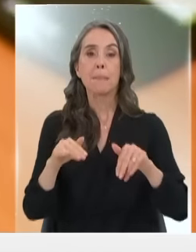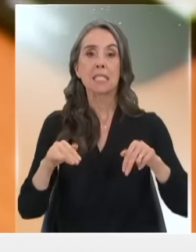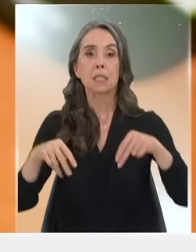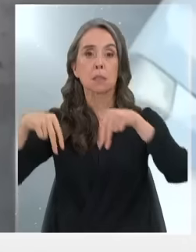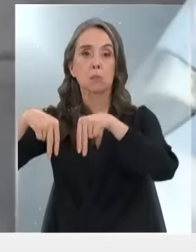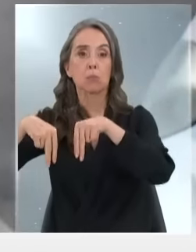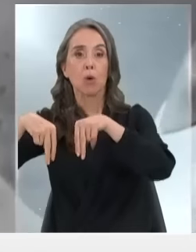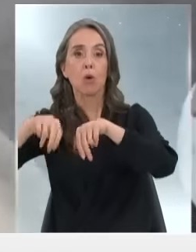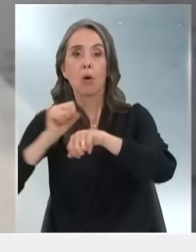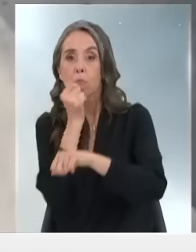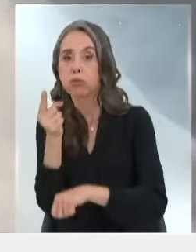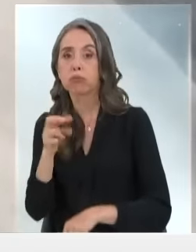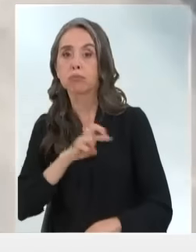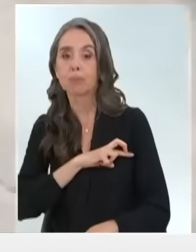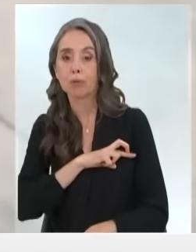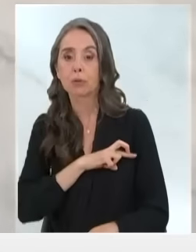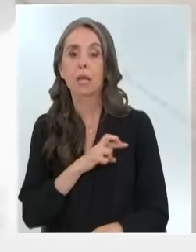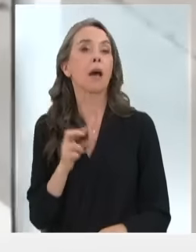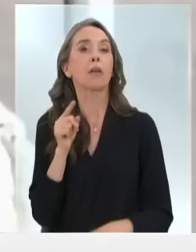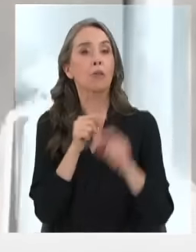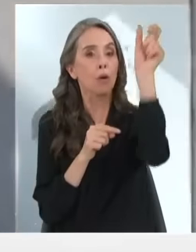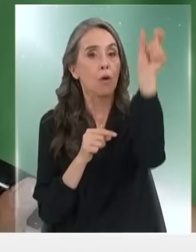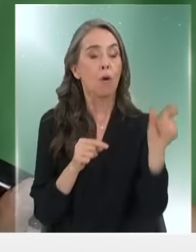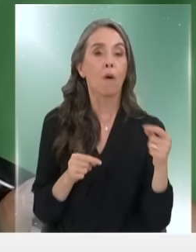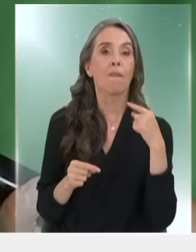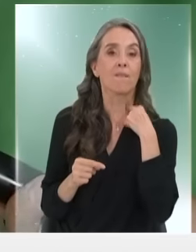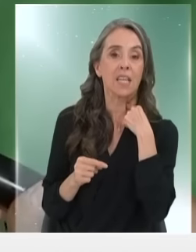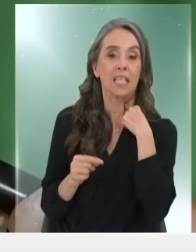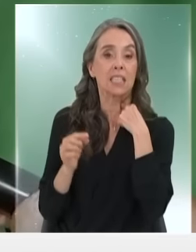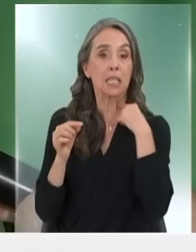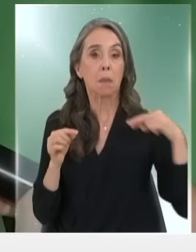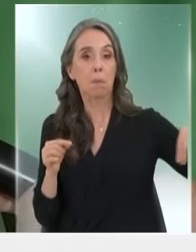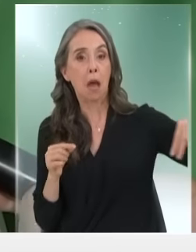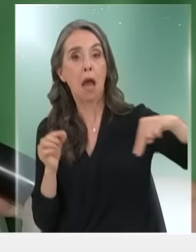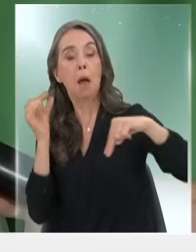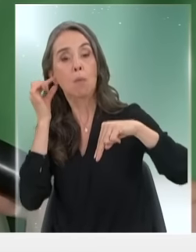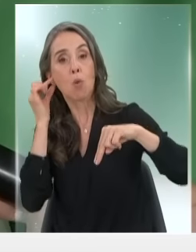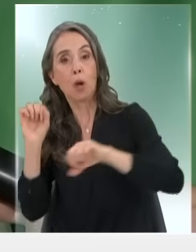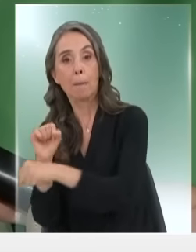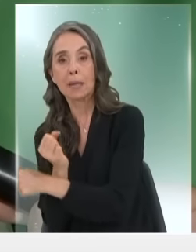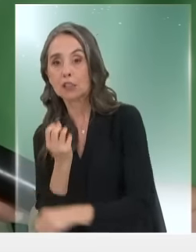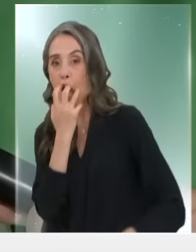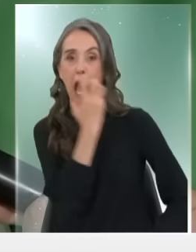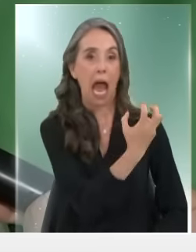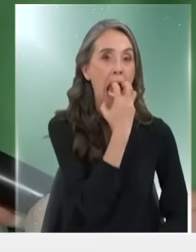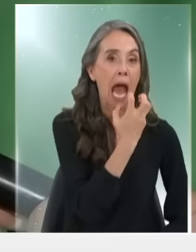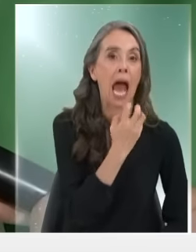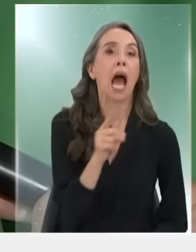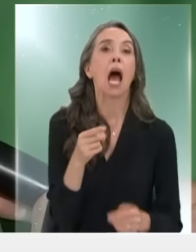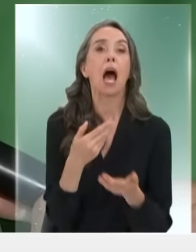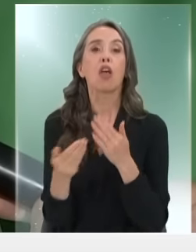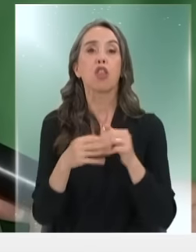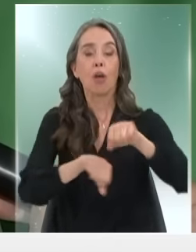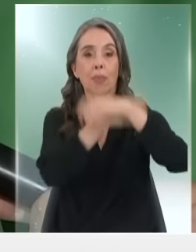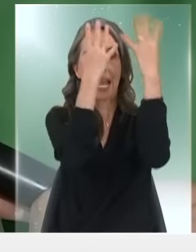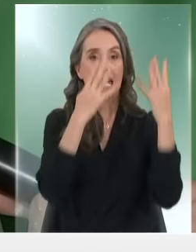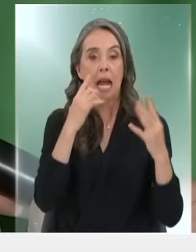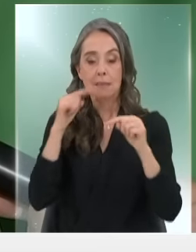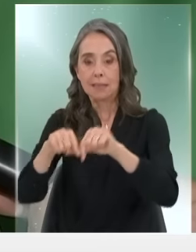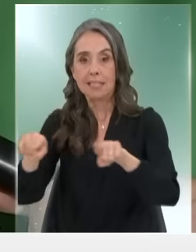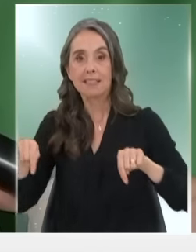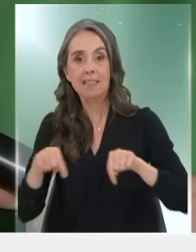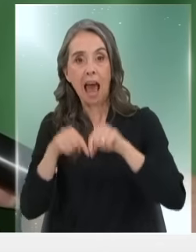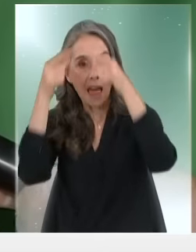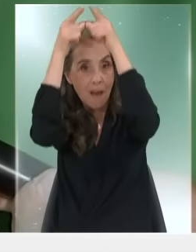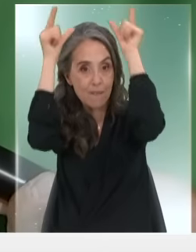de la justicia. Víctima de gritos por parte de una interna en la unidad de salud de la unidad penal,